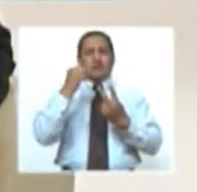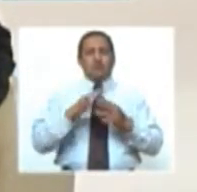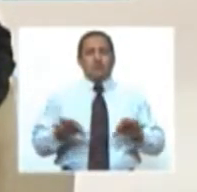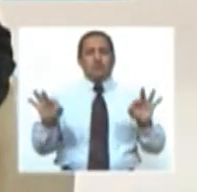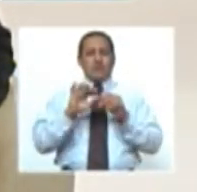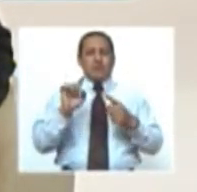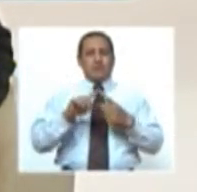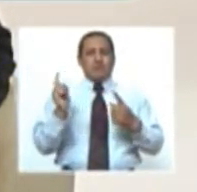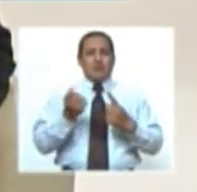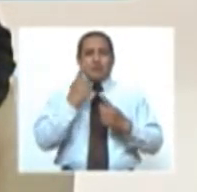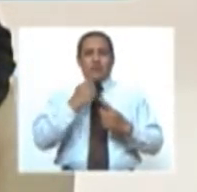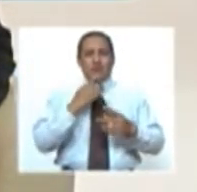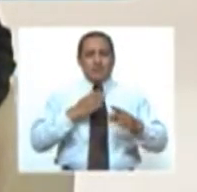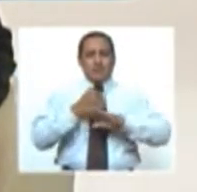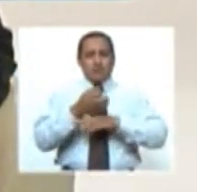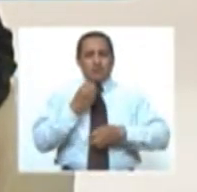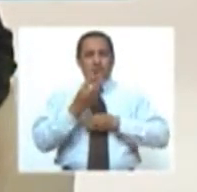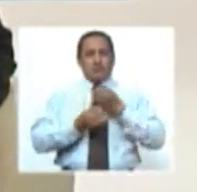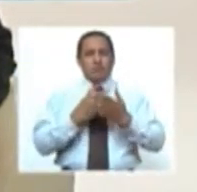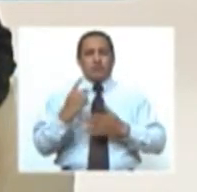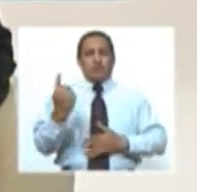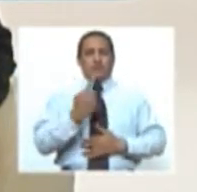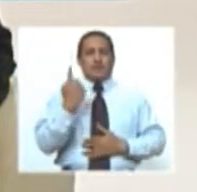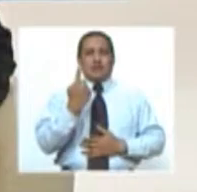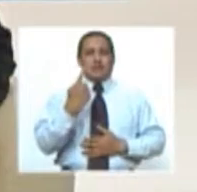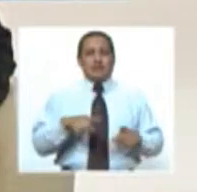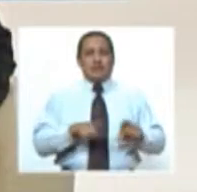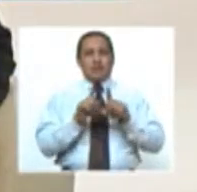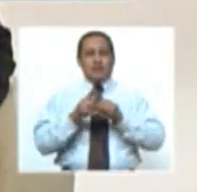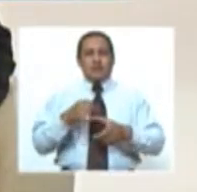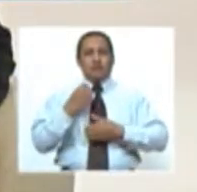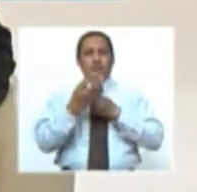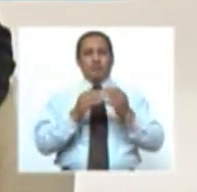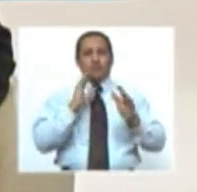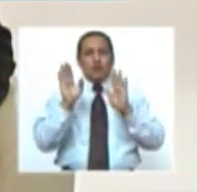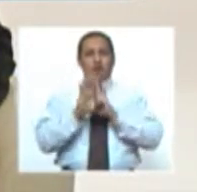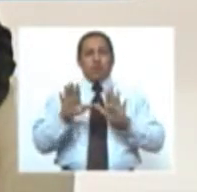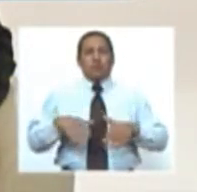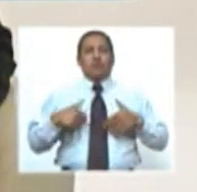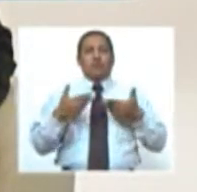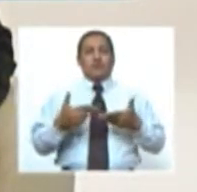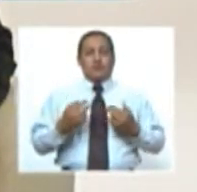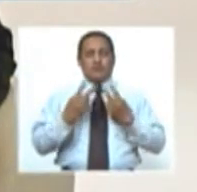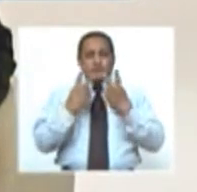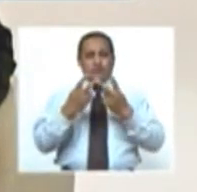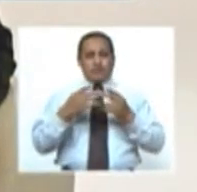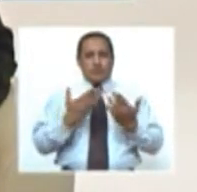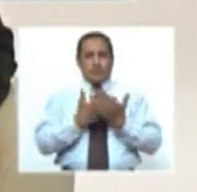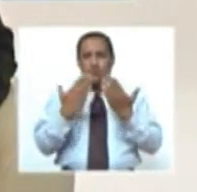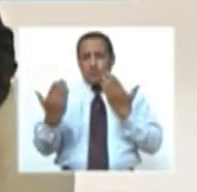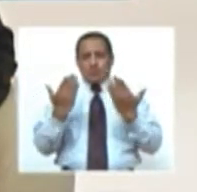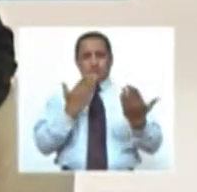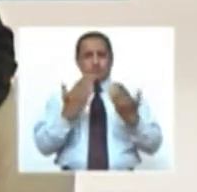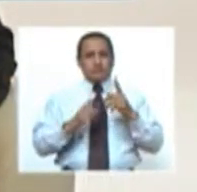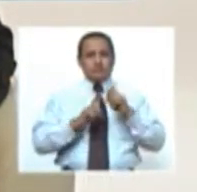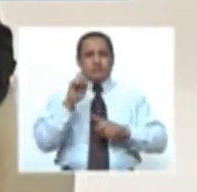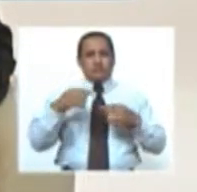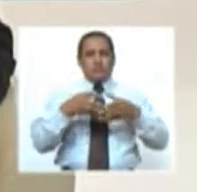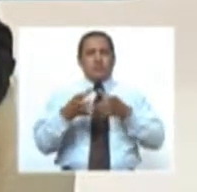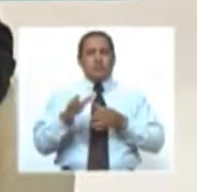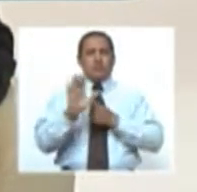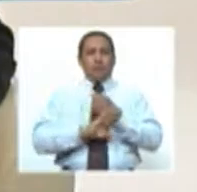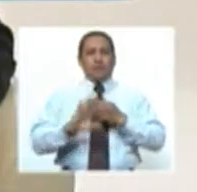Tribunal Constitucional a partir de una garantía constitucional que se llama el habeas data. El habeas data es un proceso constitucional